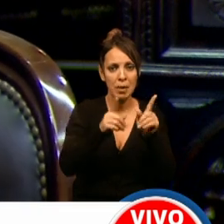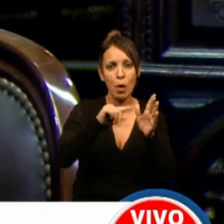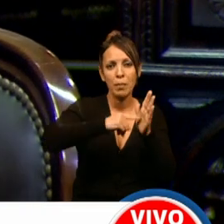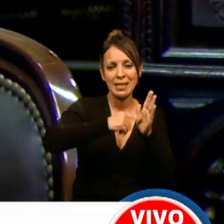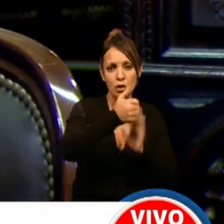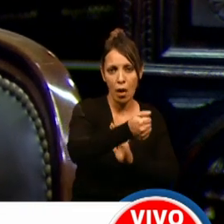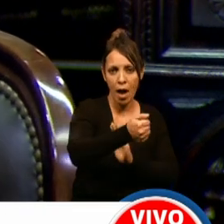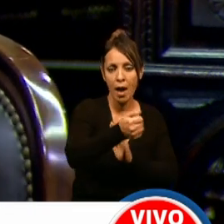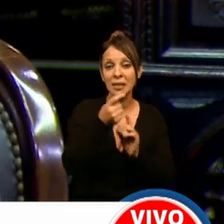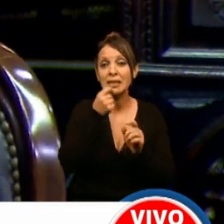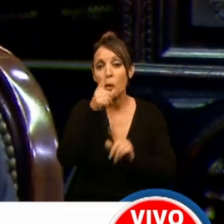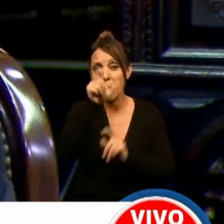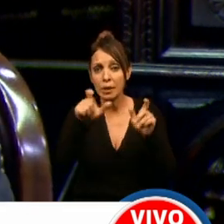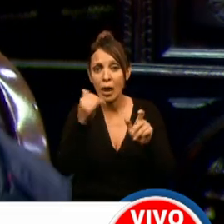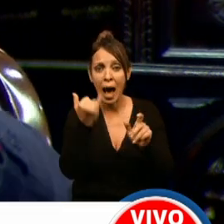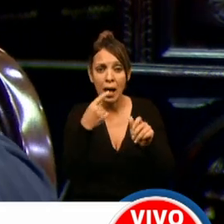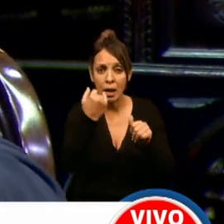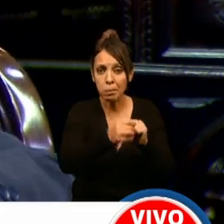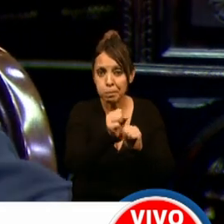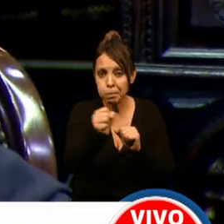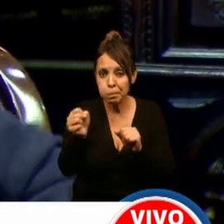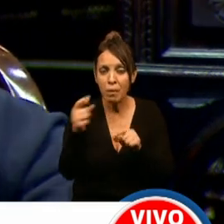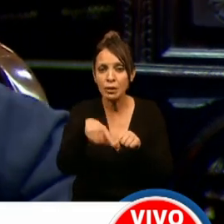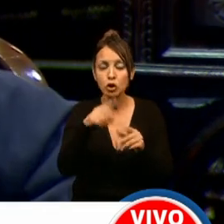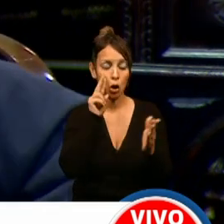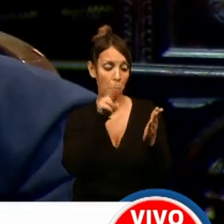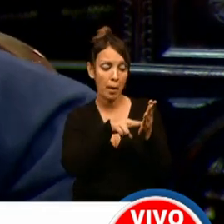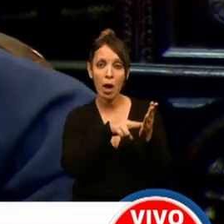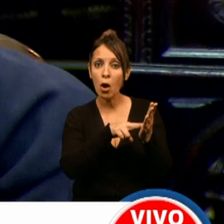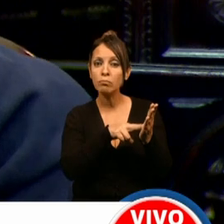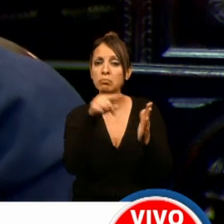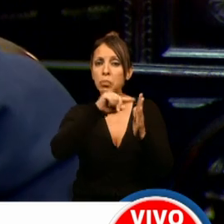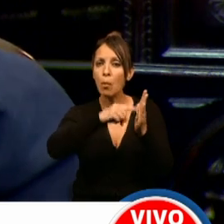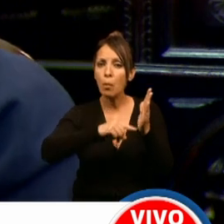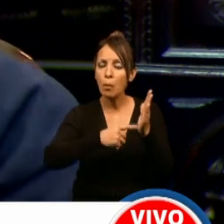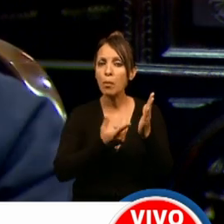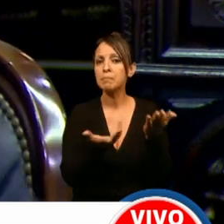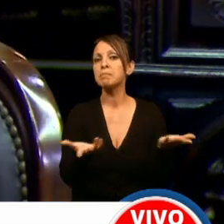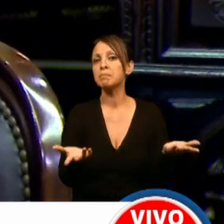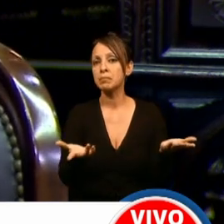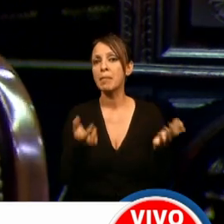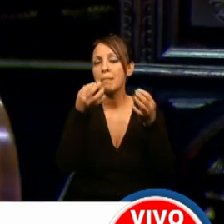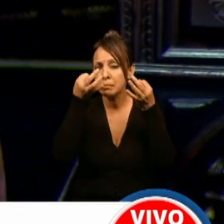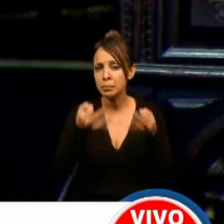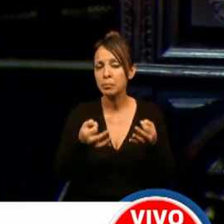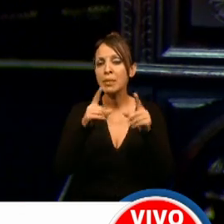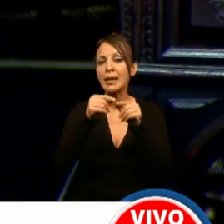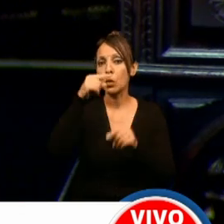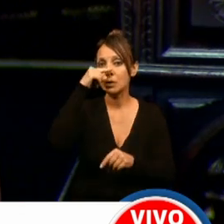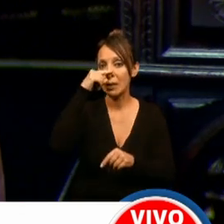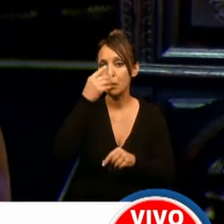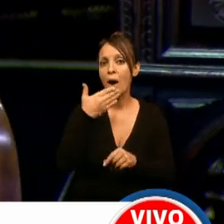y la verdad es que cuando leo en el articulado puntual específicamente el artículo séptimo el que hace